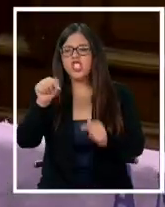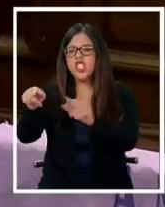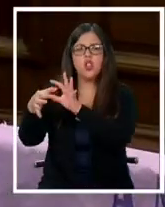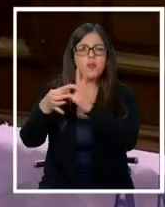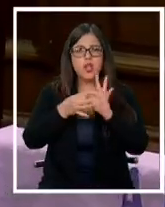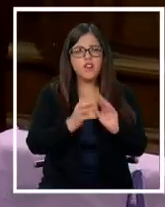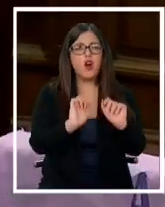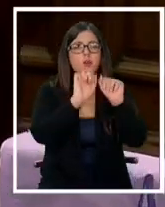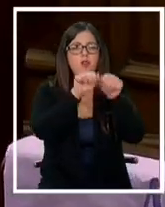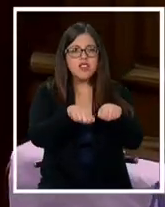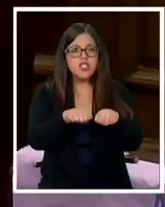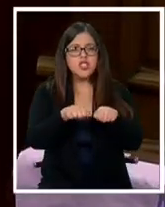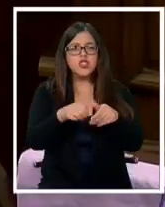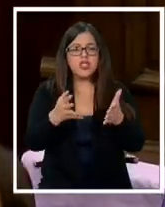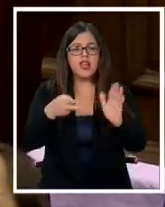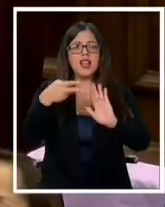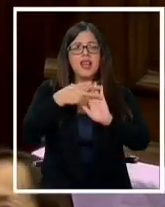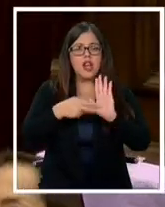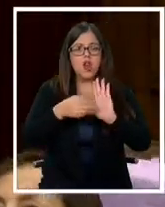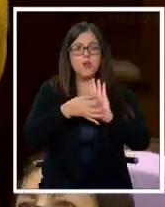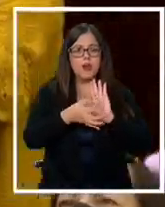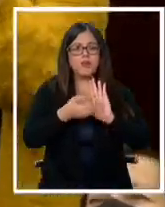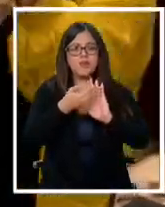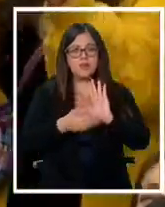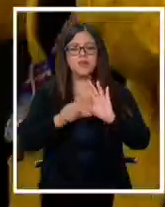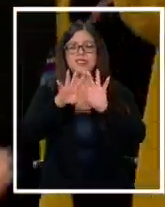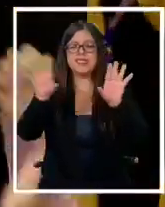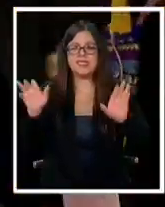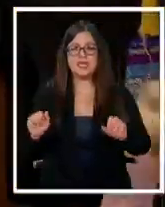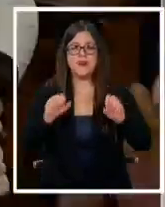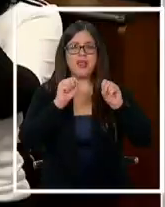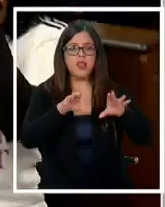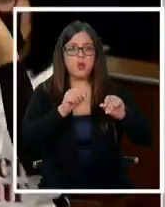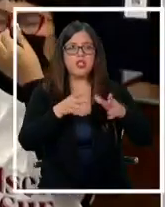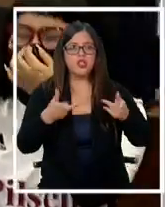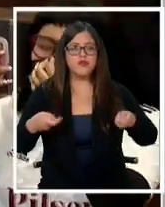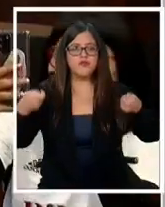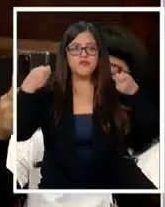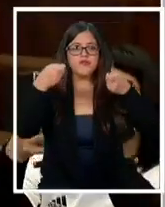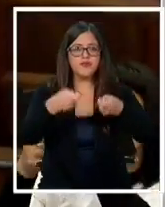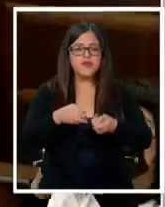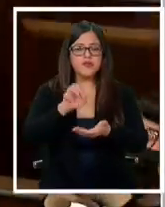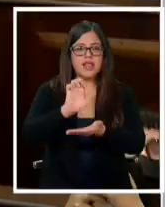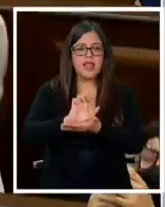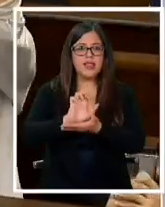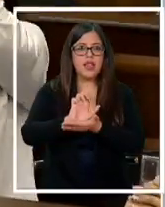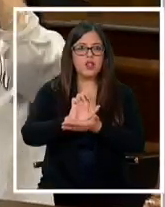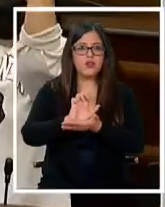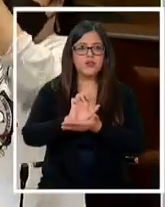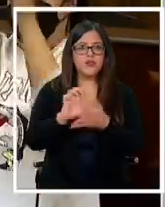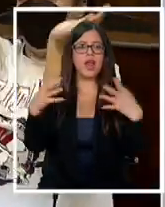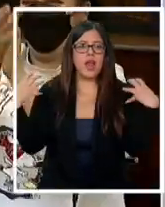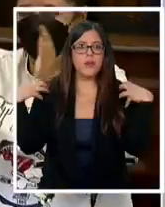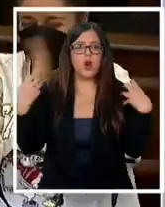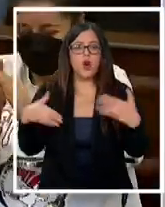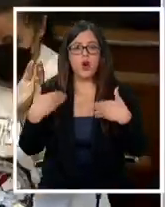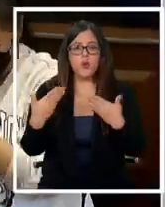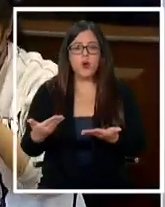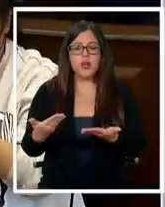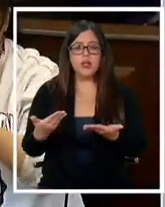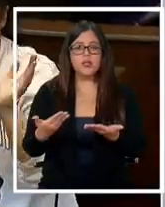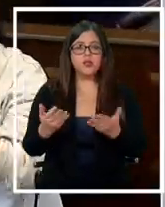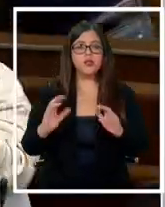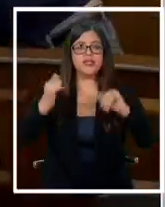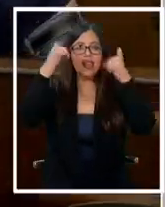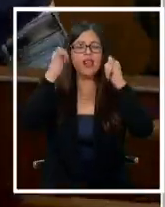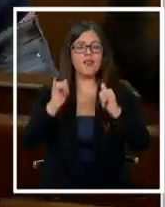de la norma que habla de este sistema de educación financiado con aportes del estado por eso las